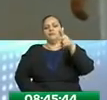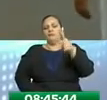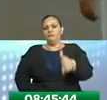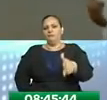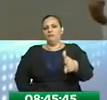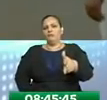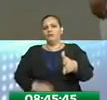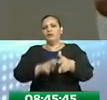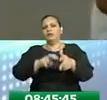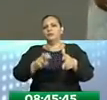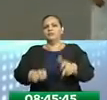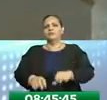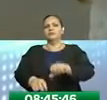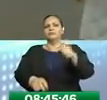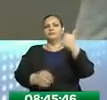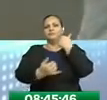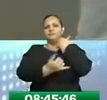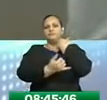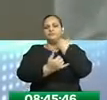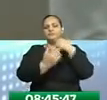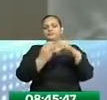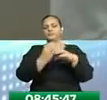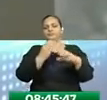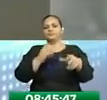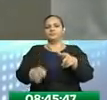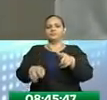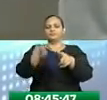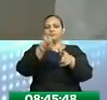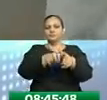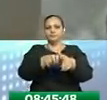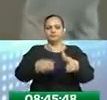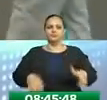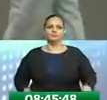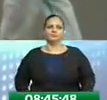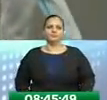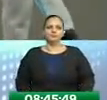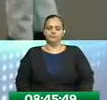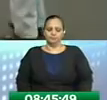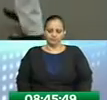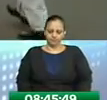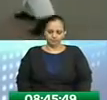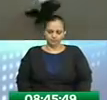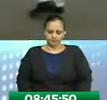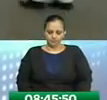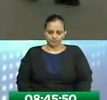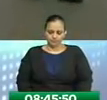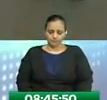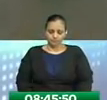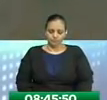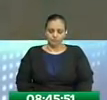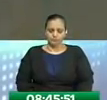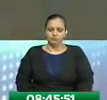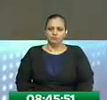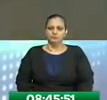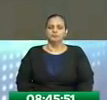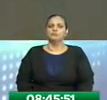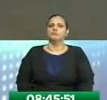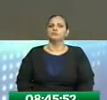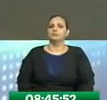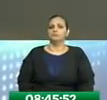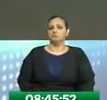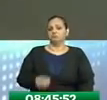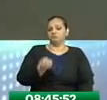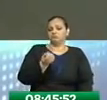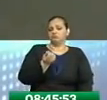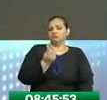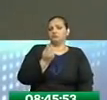pasajero que se ve perjudicado. Se ve perjudicado porque la larga ya los centavitos cuentan en algunos dólares